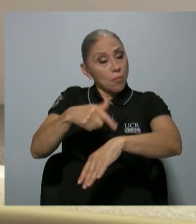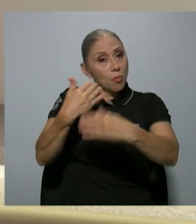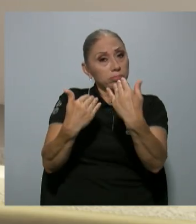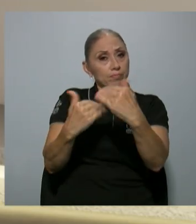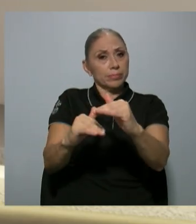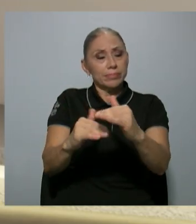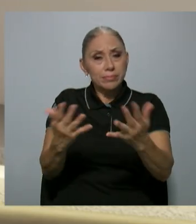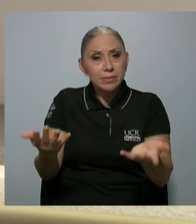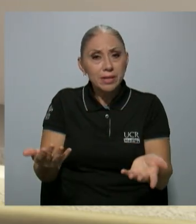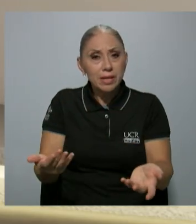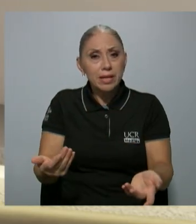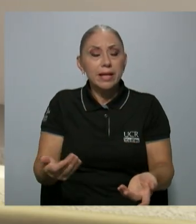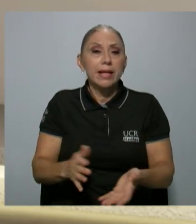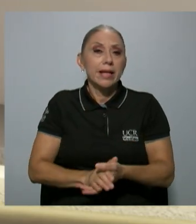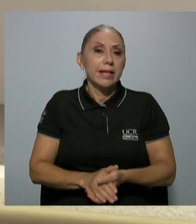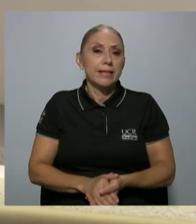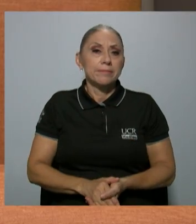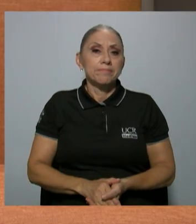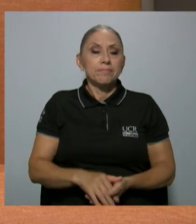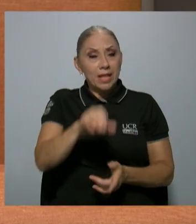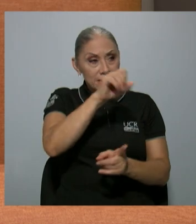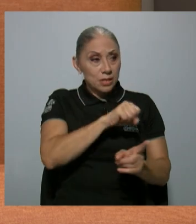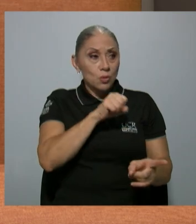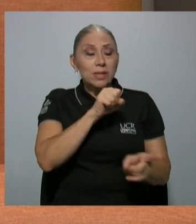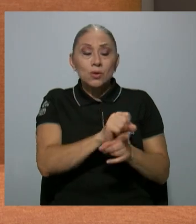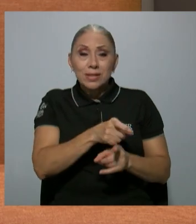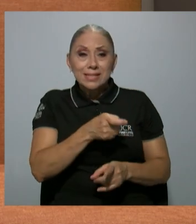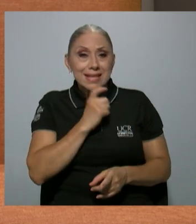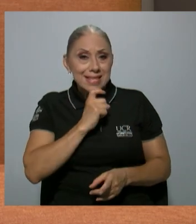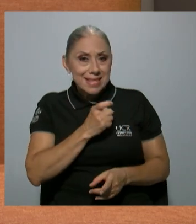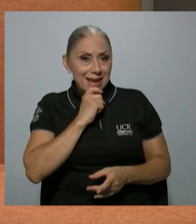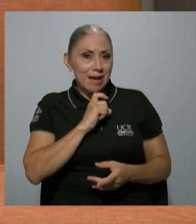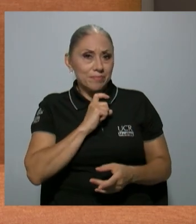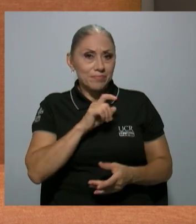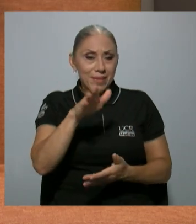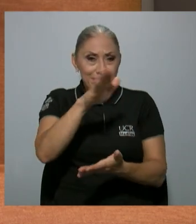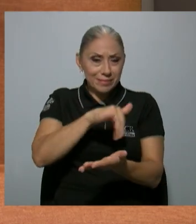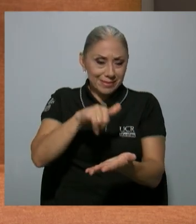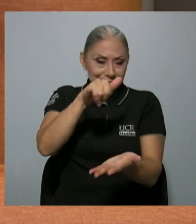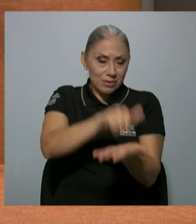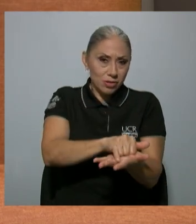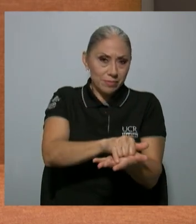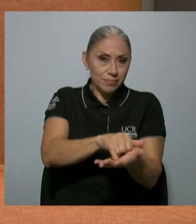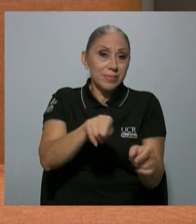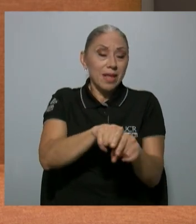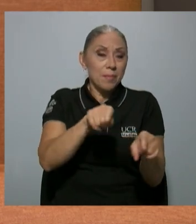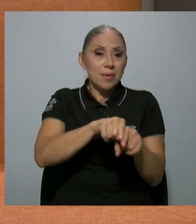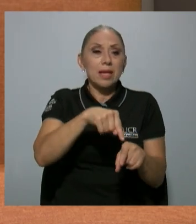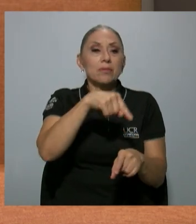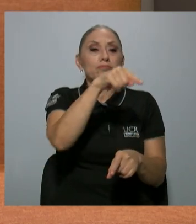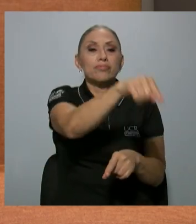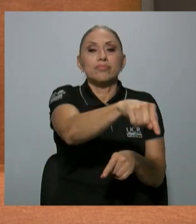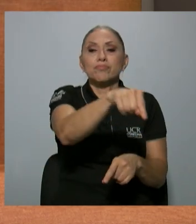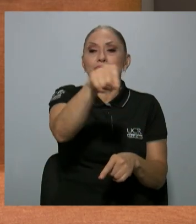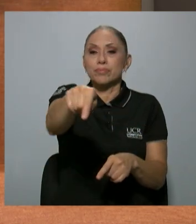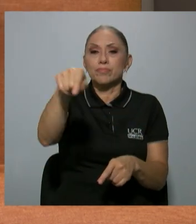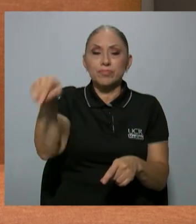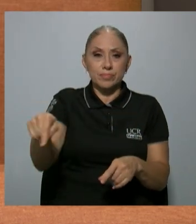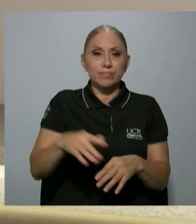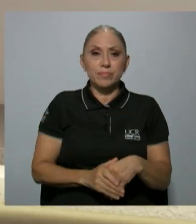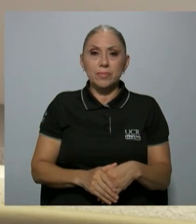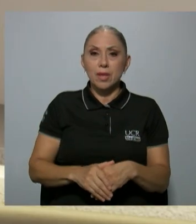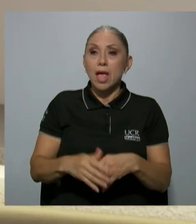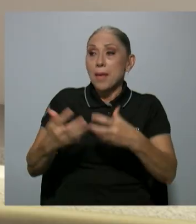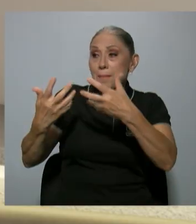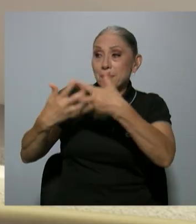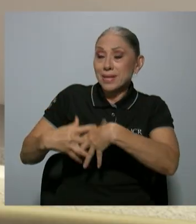¿verdad? La situación es crítica en GAM y fuera de la GAM. Líneas de autobuses que